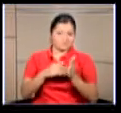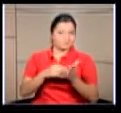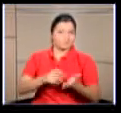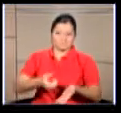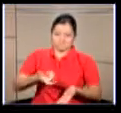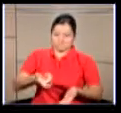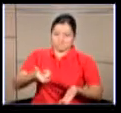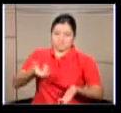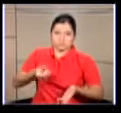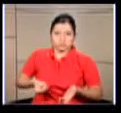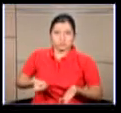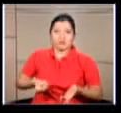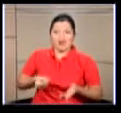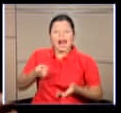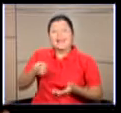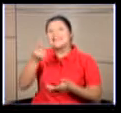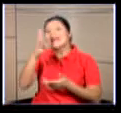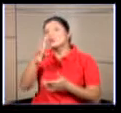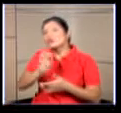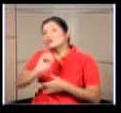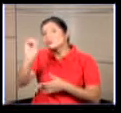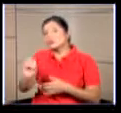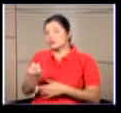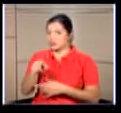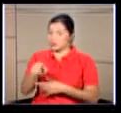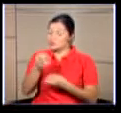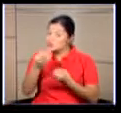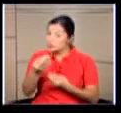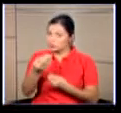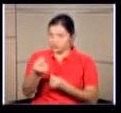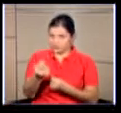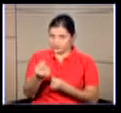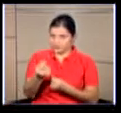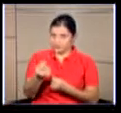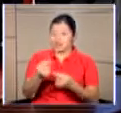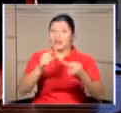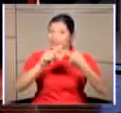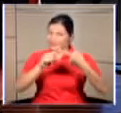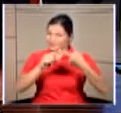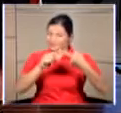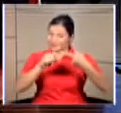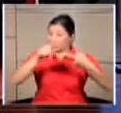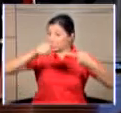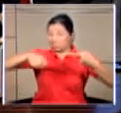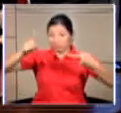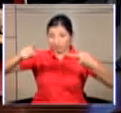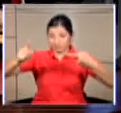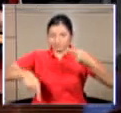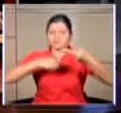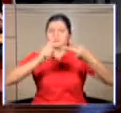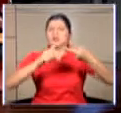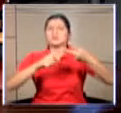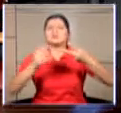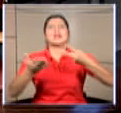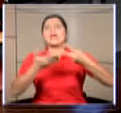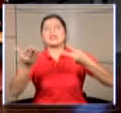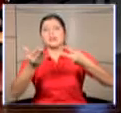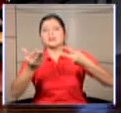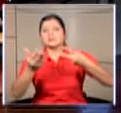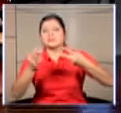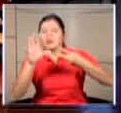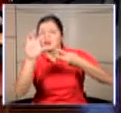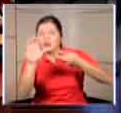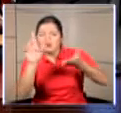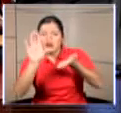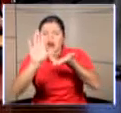una disminución de ese 14%. Ese es un punto importante. El otro punto es, ¿qué estoy recortando? Porque ciertamente, si usted analiza